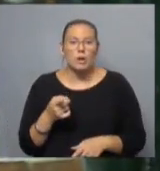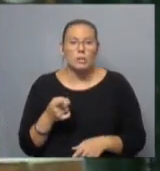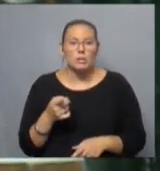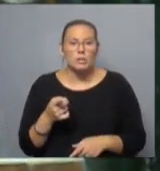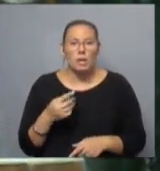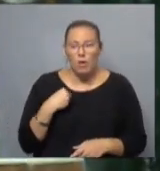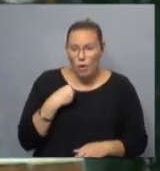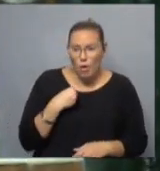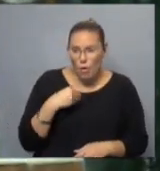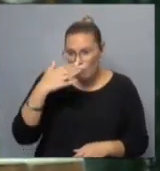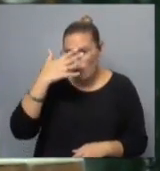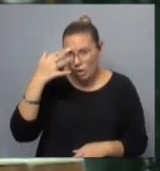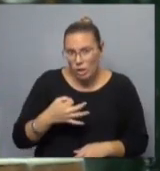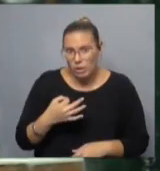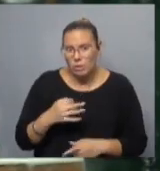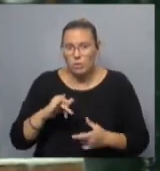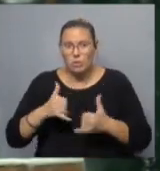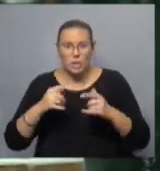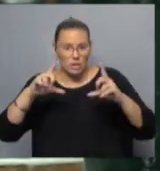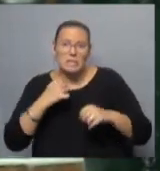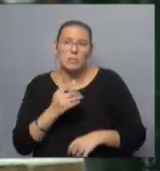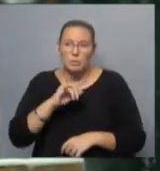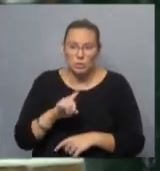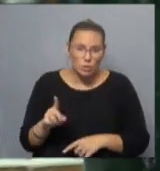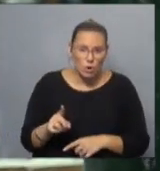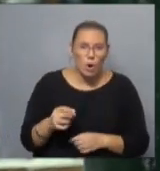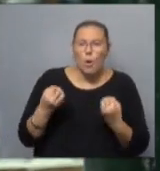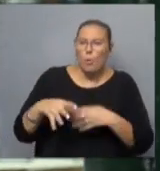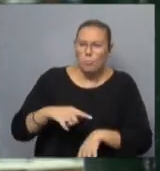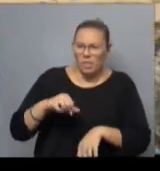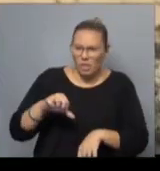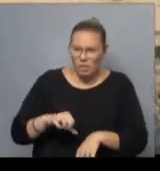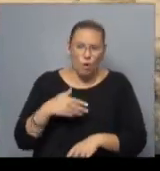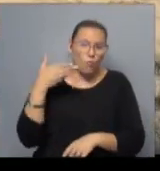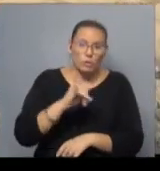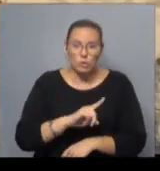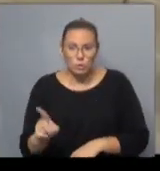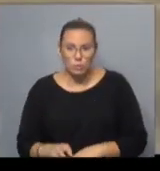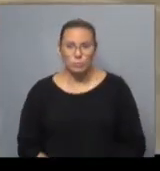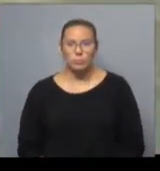das sinceridad, te vuelve y ya sacás la foto si esto sirve o no, o pierdo el tiempo en ir ahí o no.